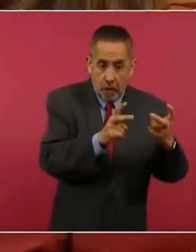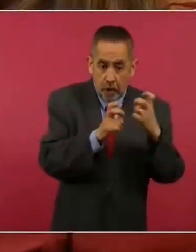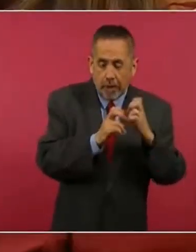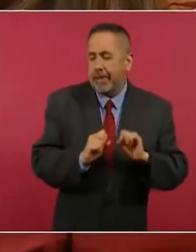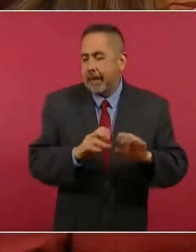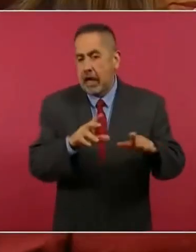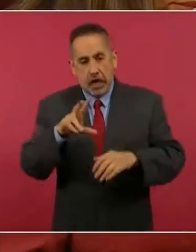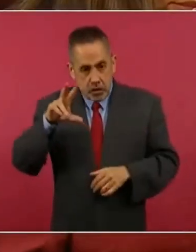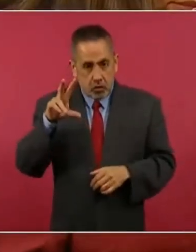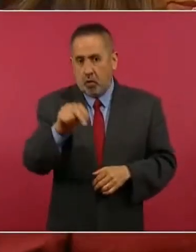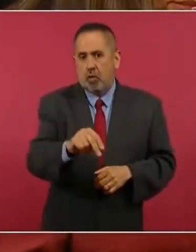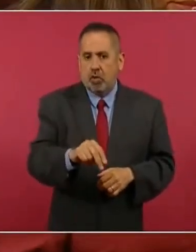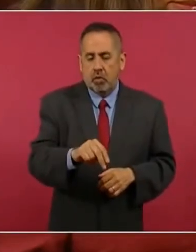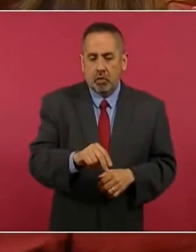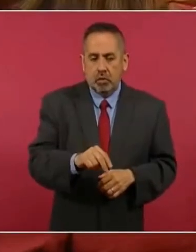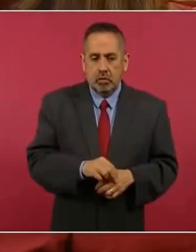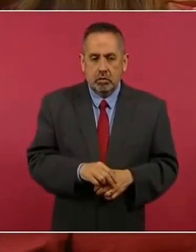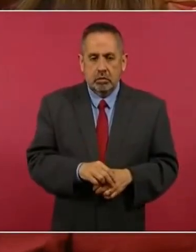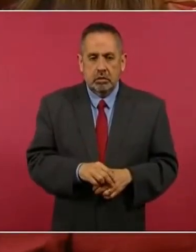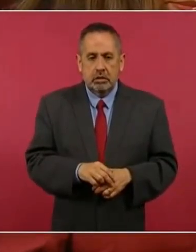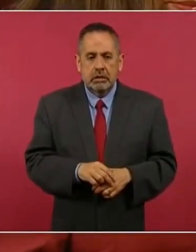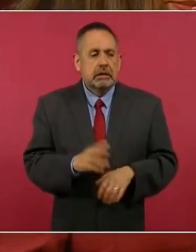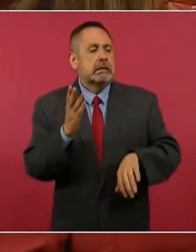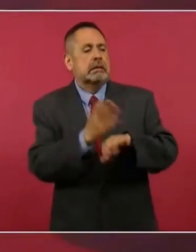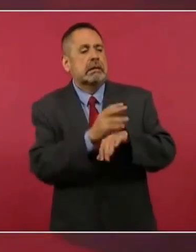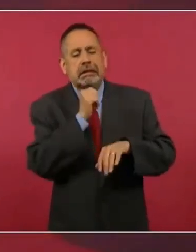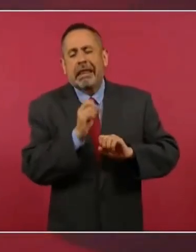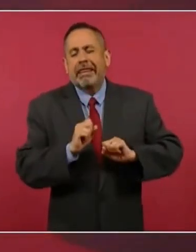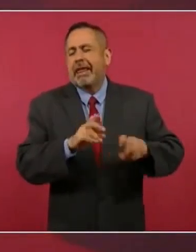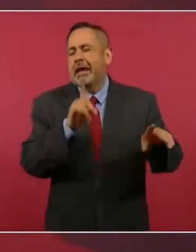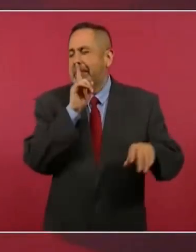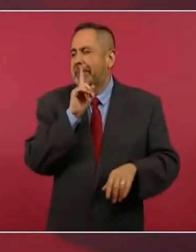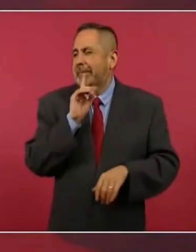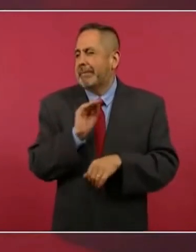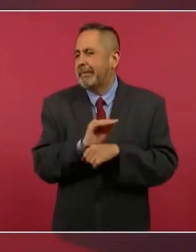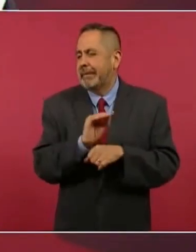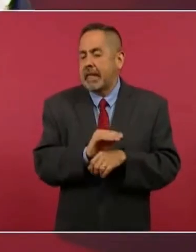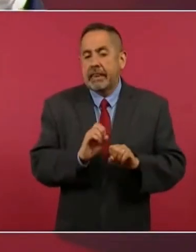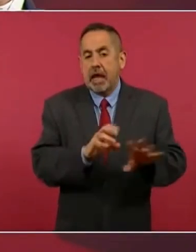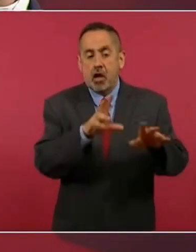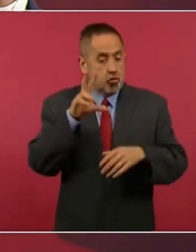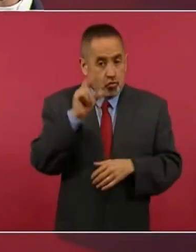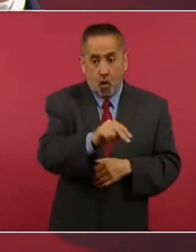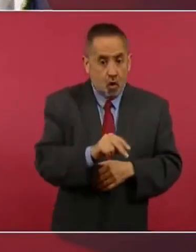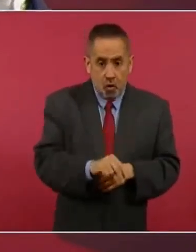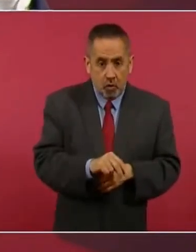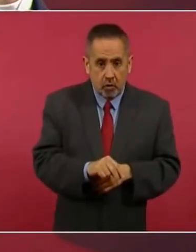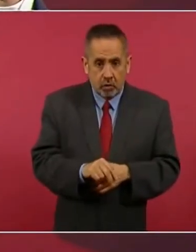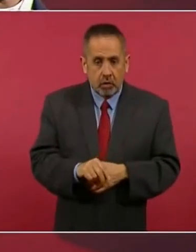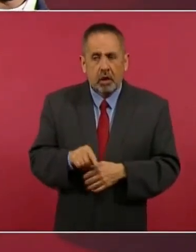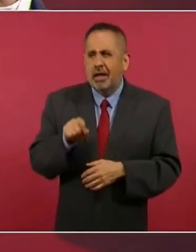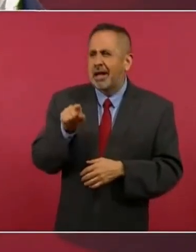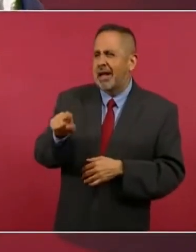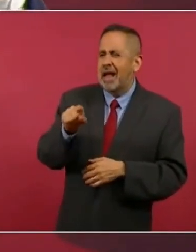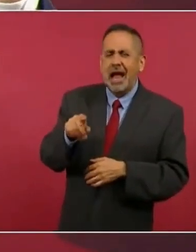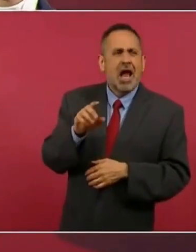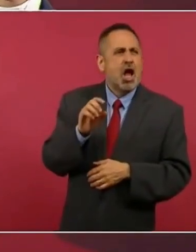permitir que haya impunidad. Y existe la